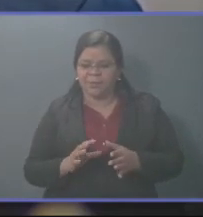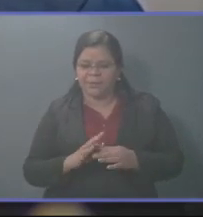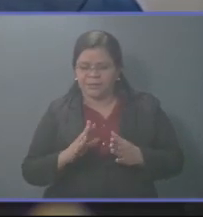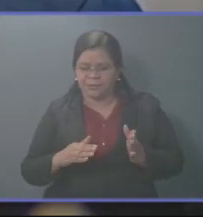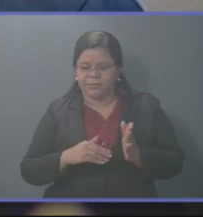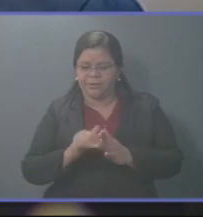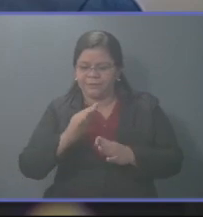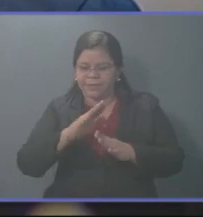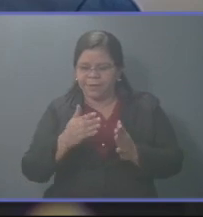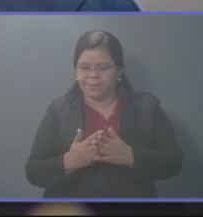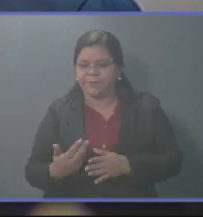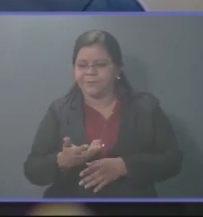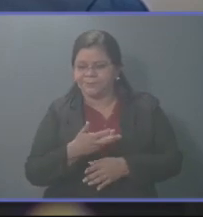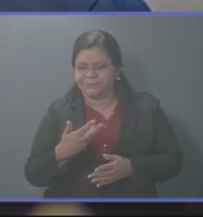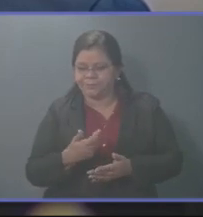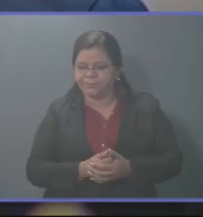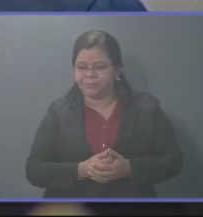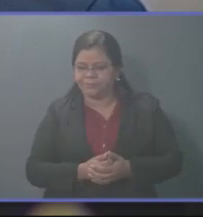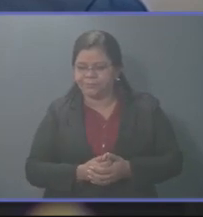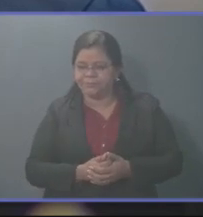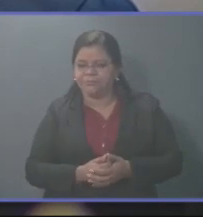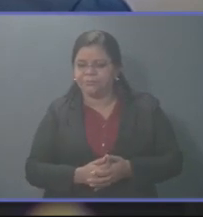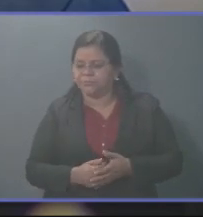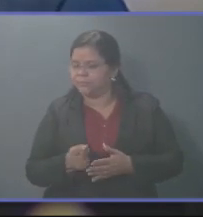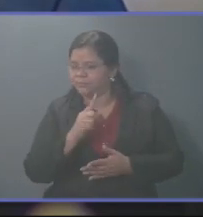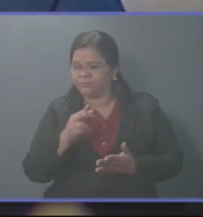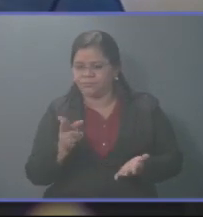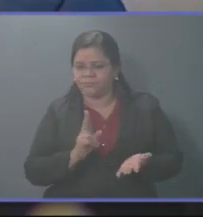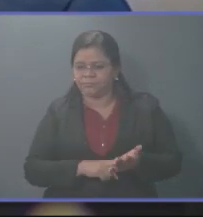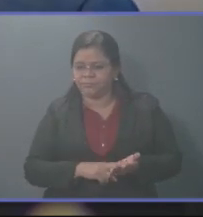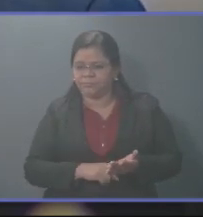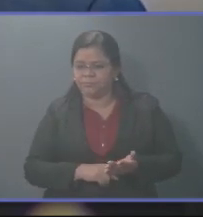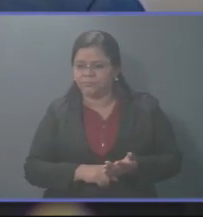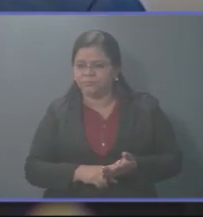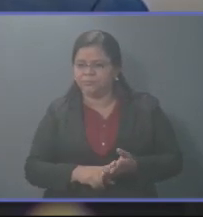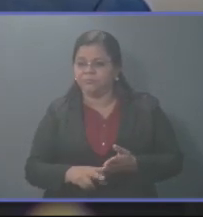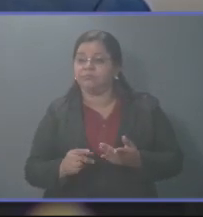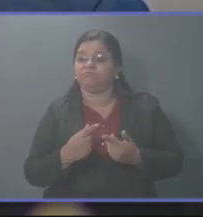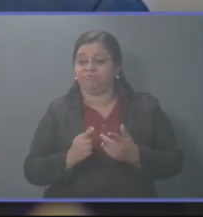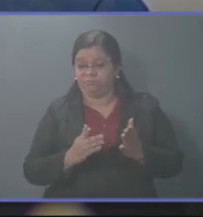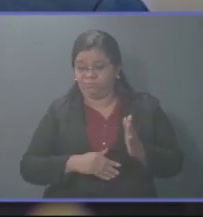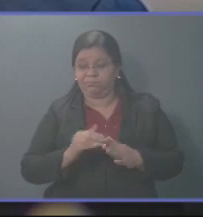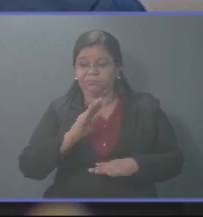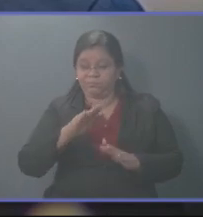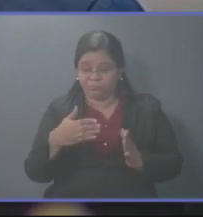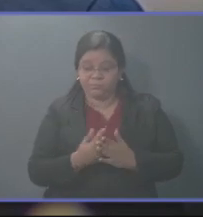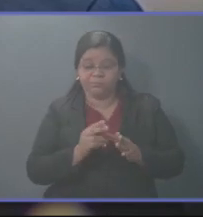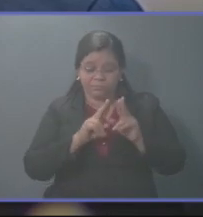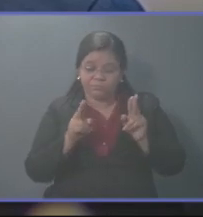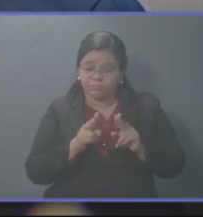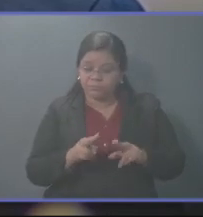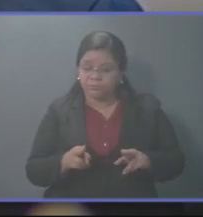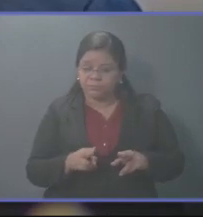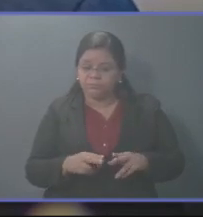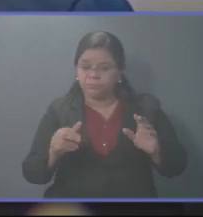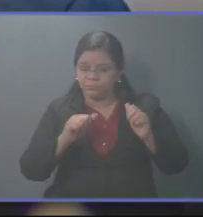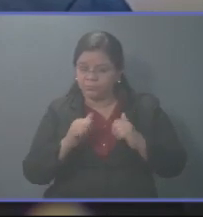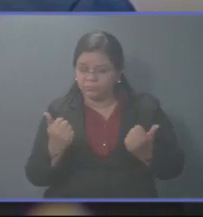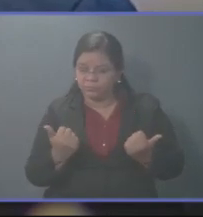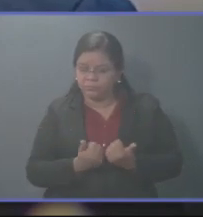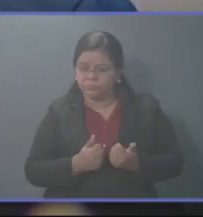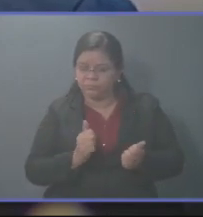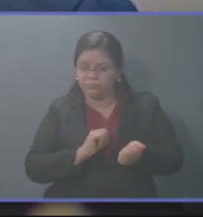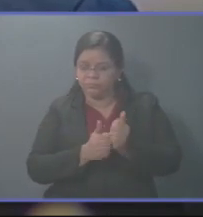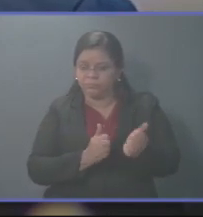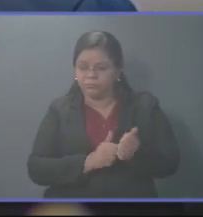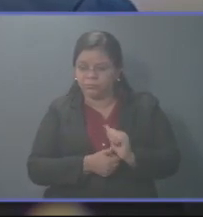las disposiciones de la presente ley, no serán inscritas. Los miembros de las juntas directivas de las federaciones y asociaciones